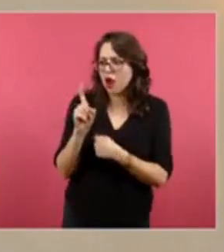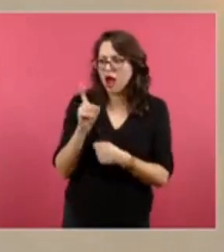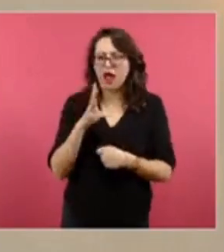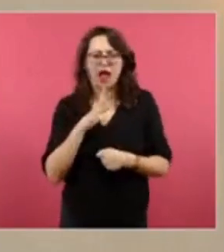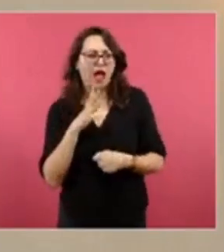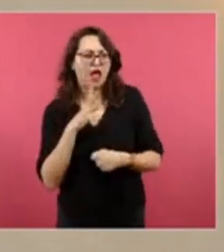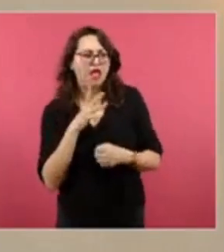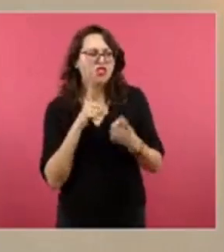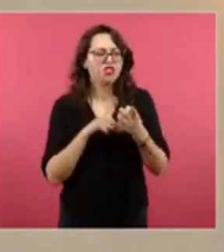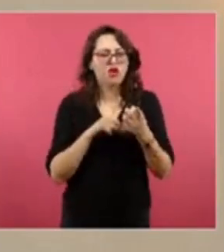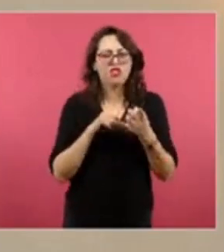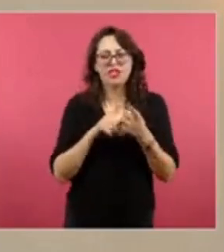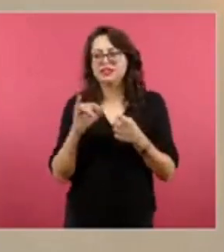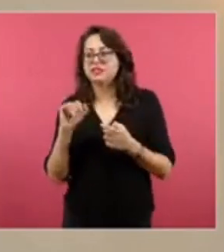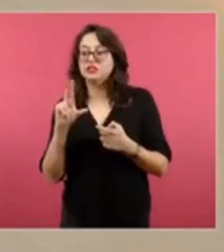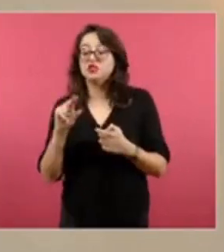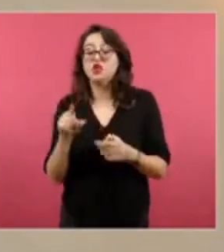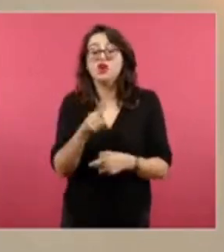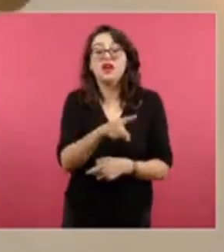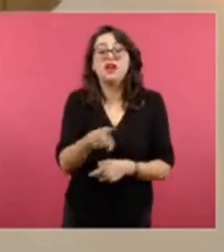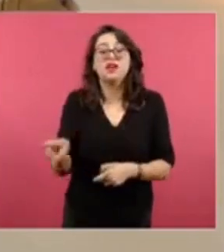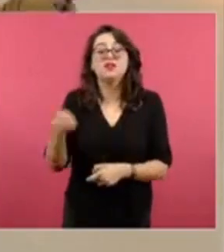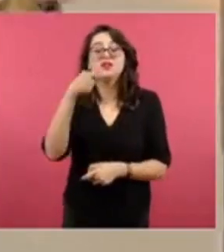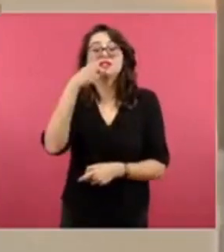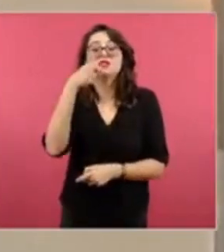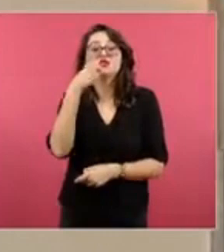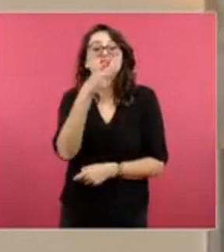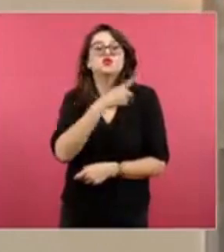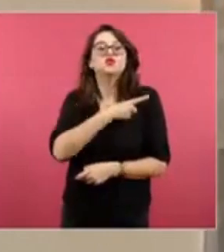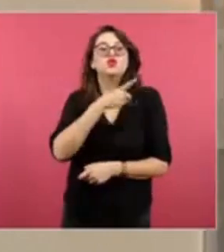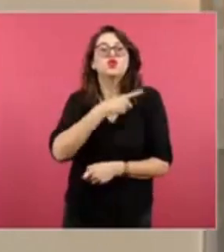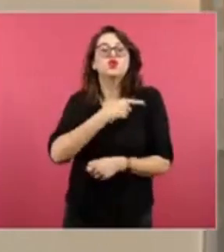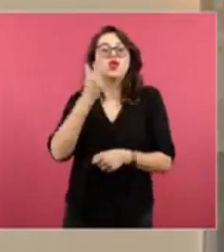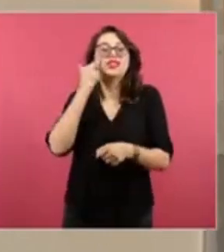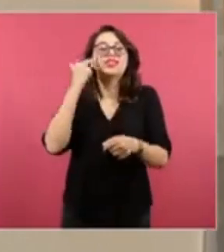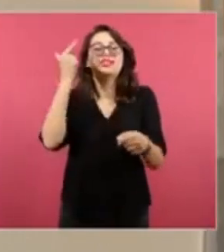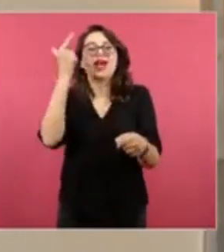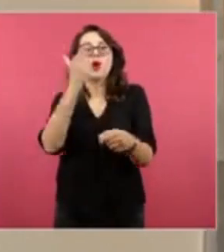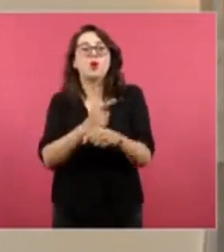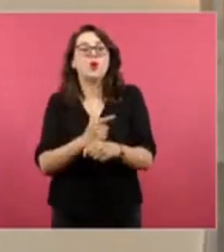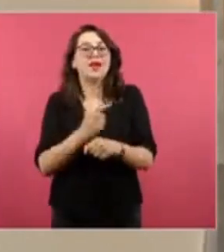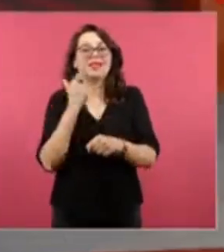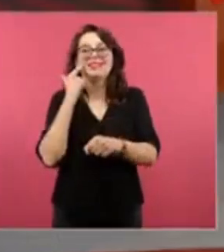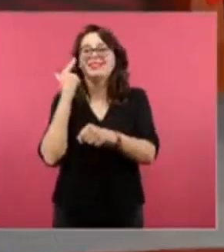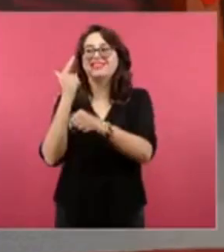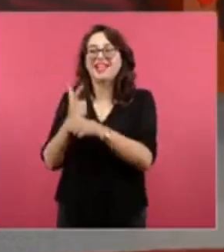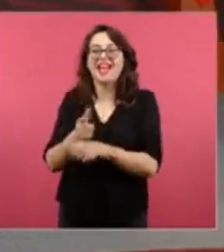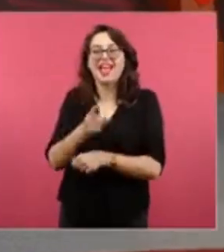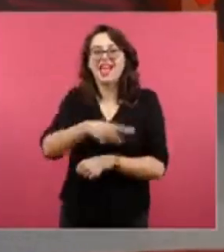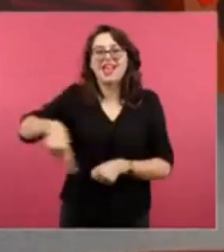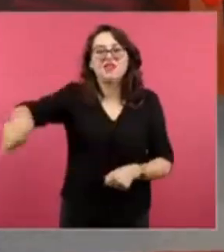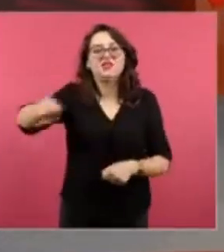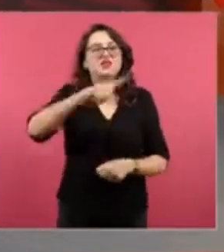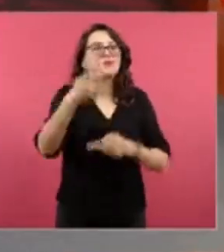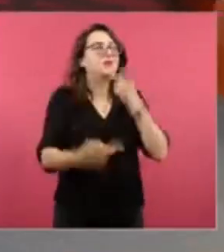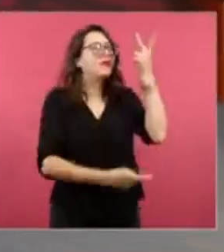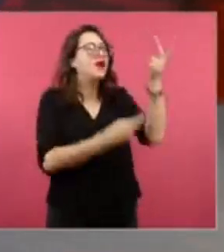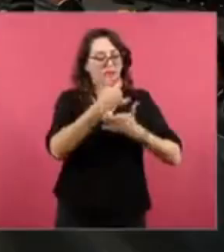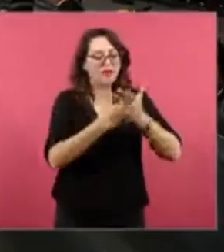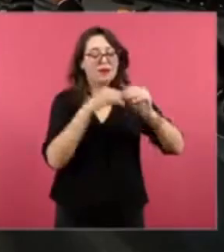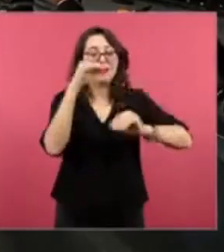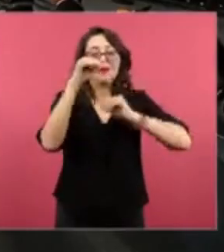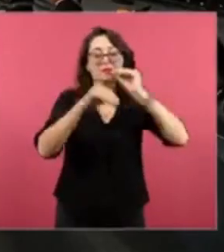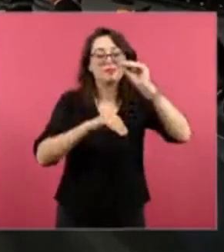de los niños. La generación de este proyecto es a partir de las preguntas de los niños.